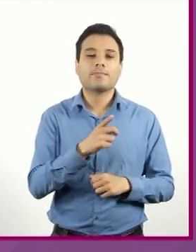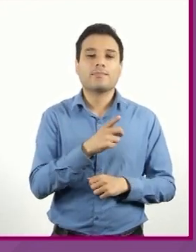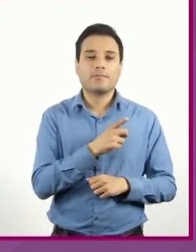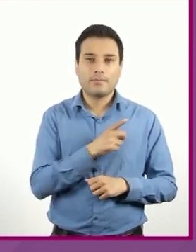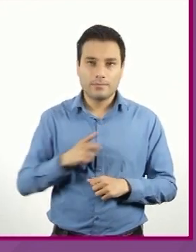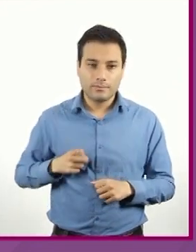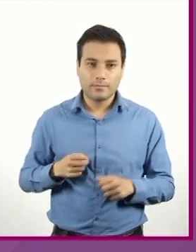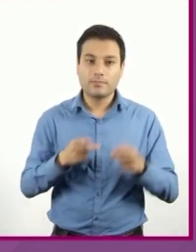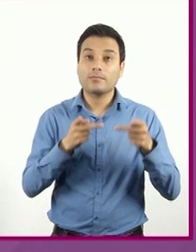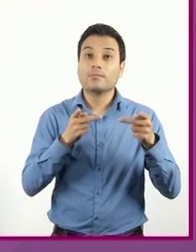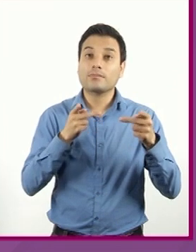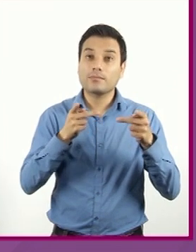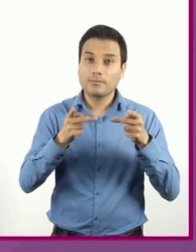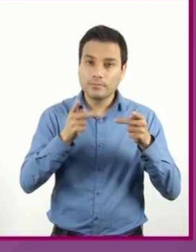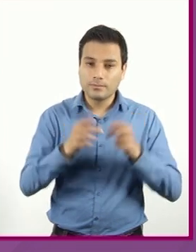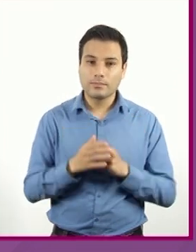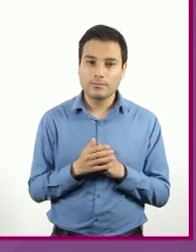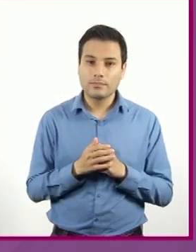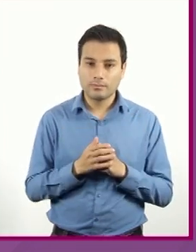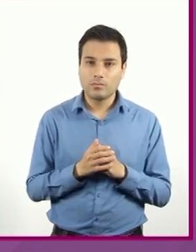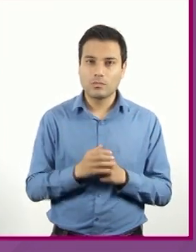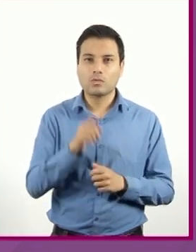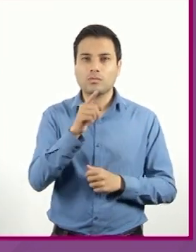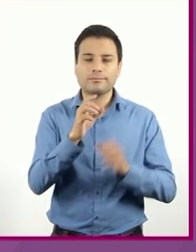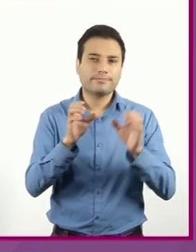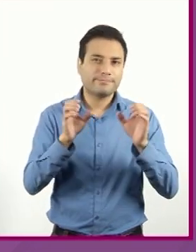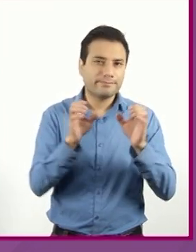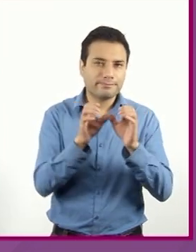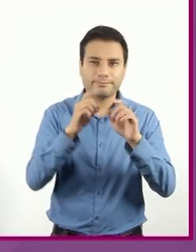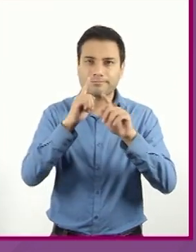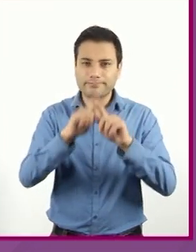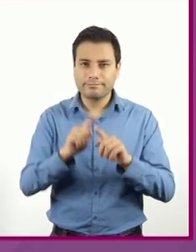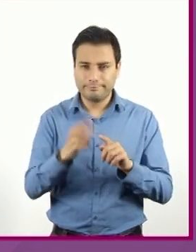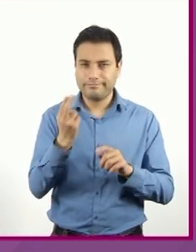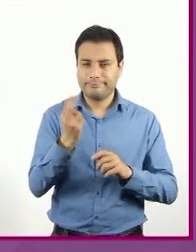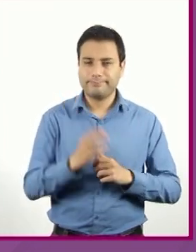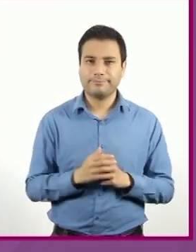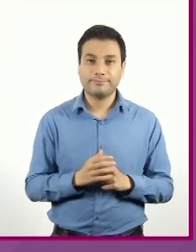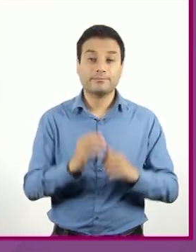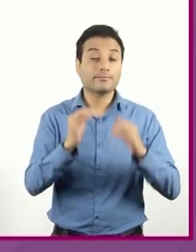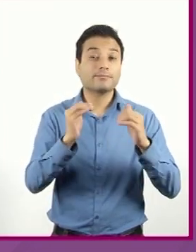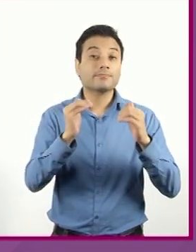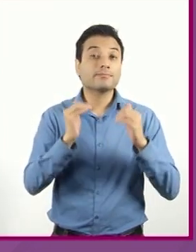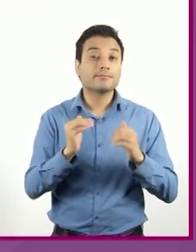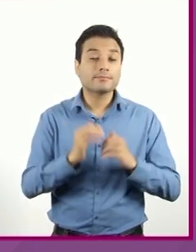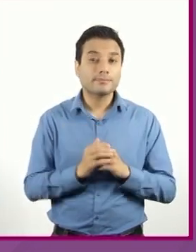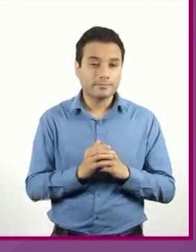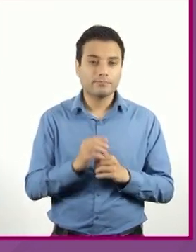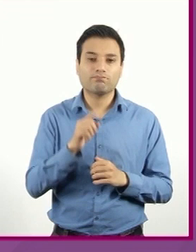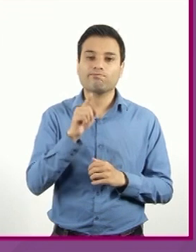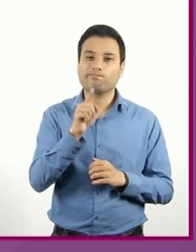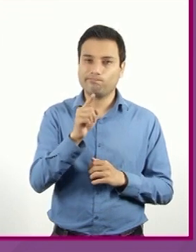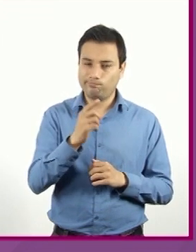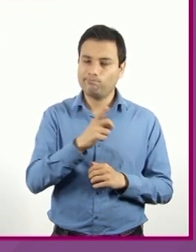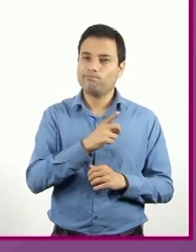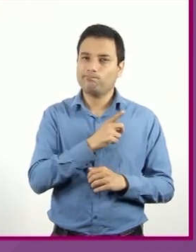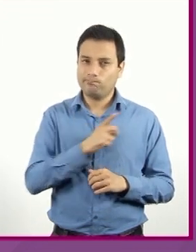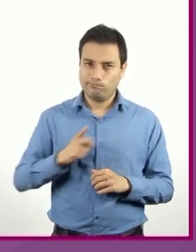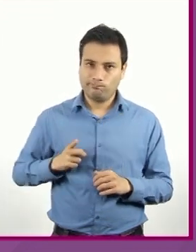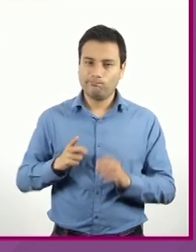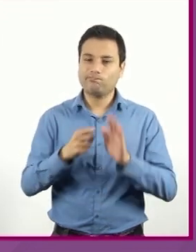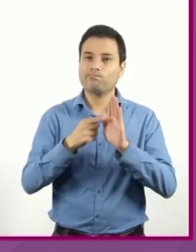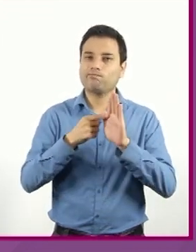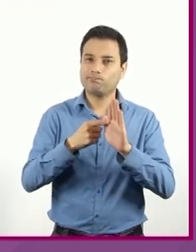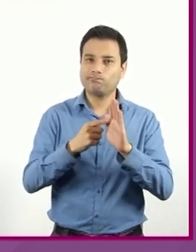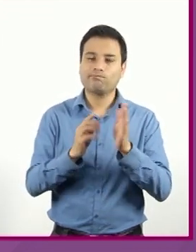preparar las acreditaciones necesarias si se requiere. Por último, debe presentar toda